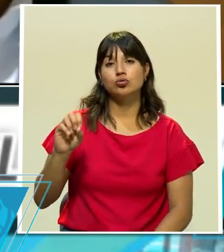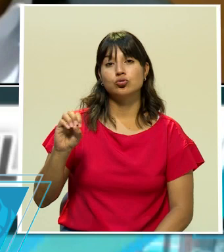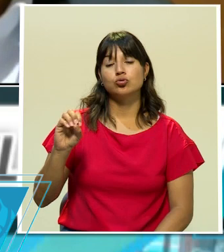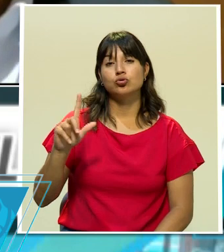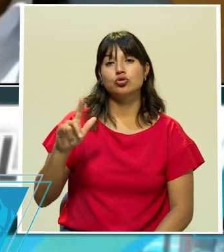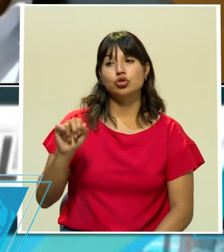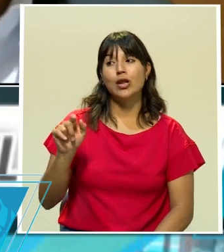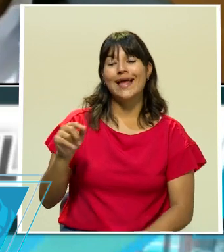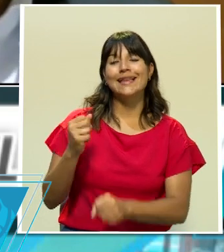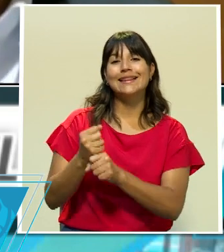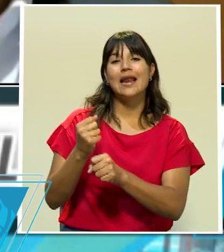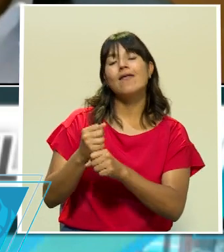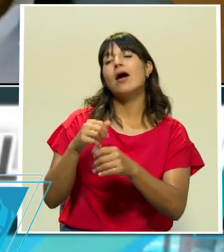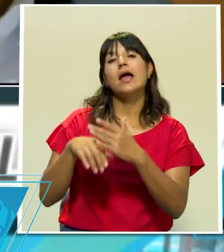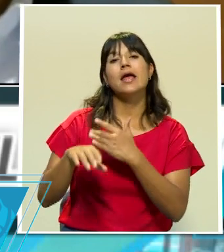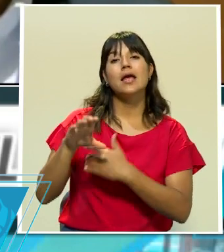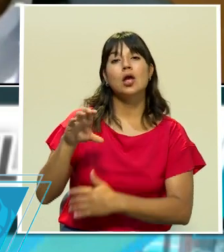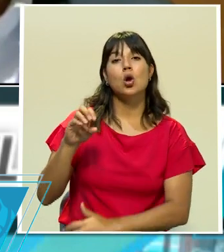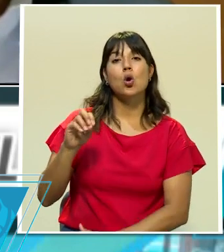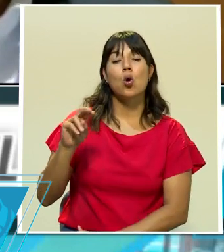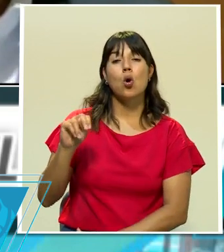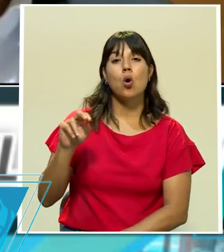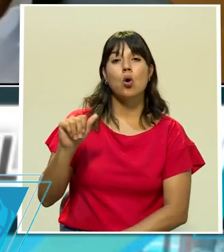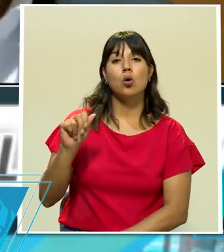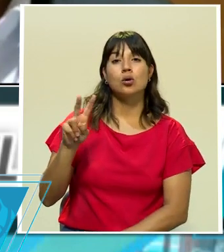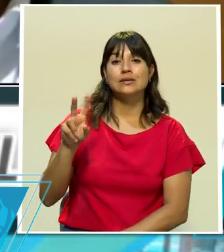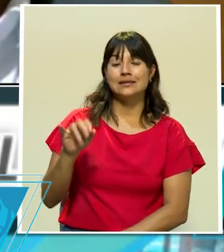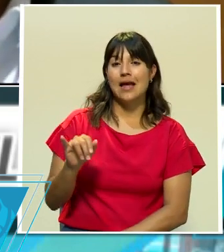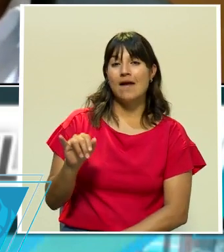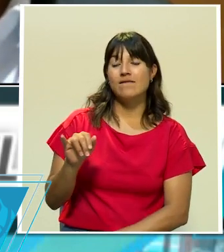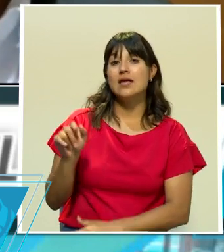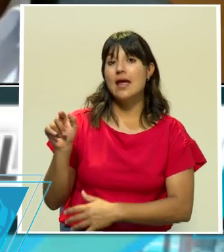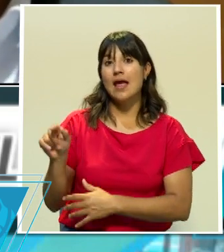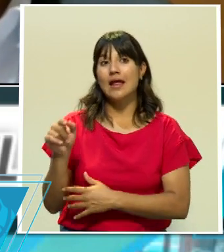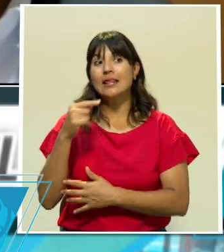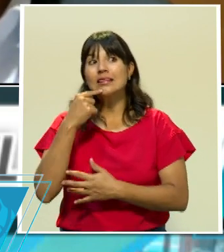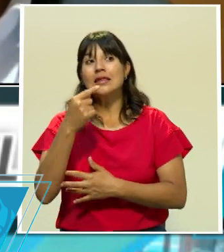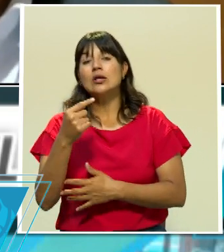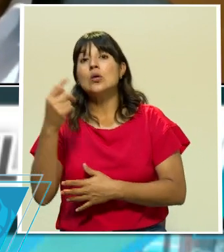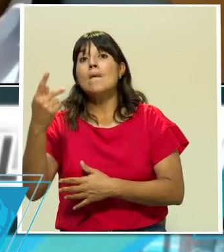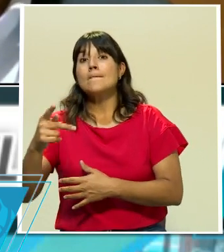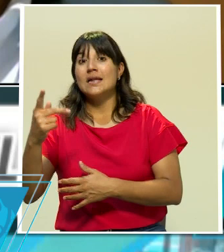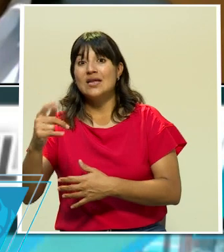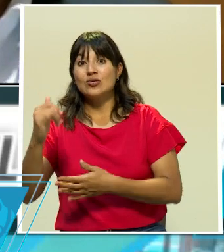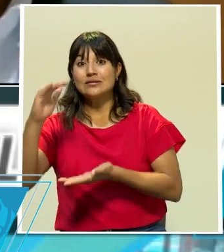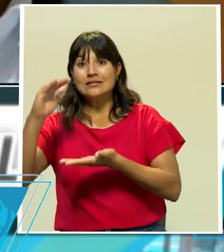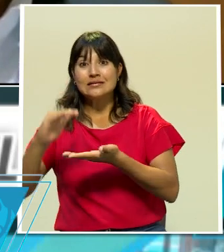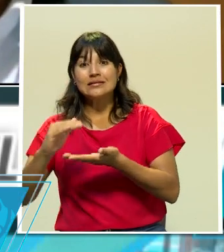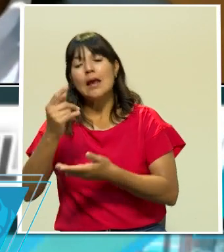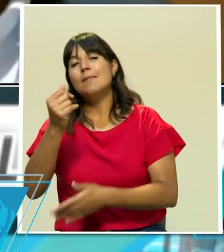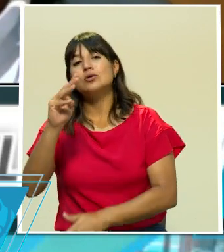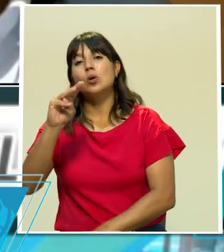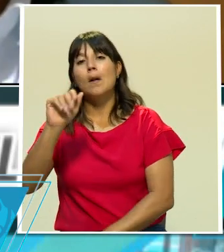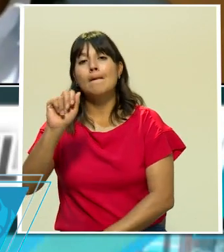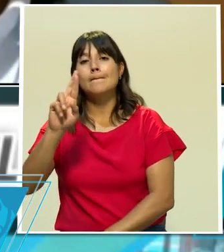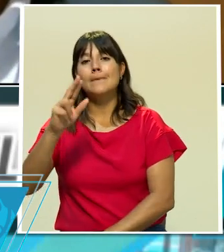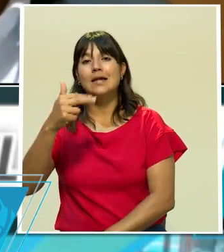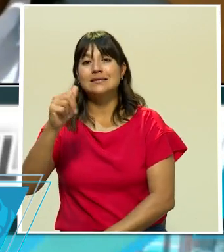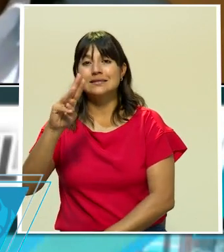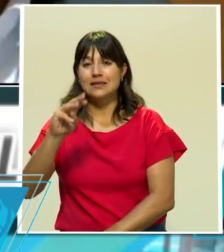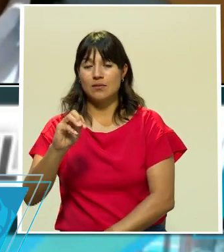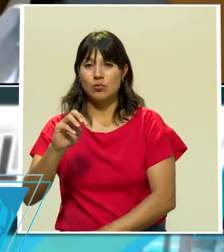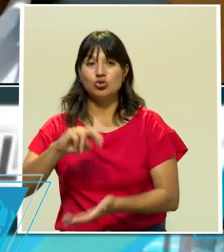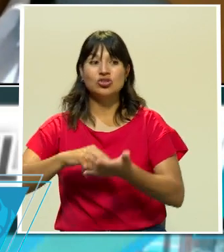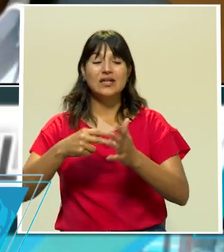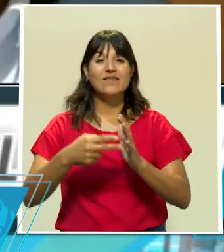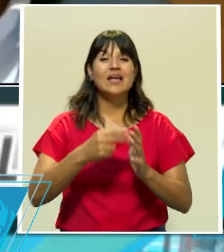Conavi, cuando alertó de esa posibilidad, no solo San Ramón, sino otras empresas que requieren precisamente